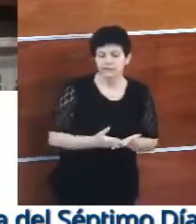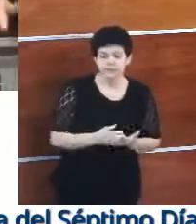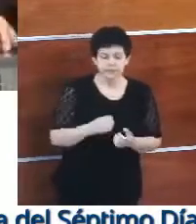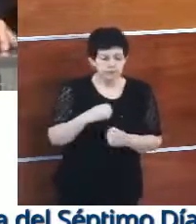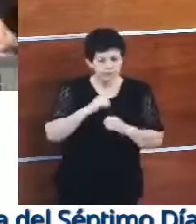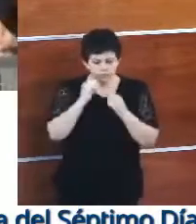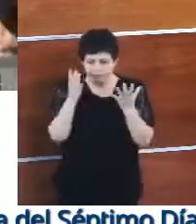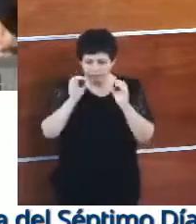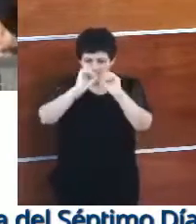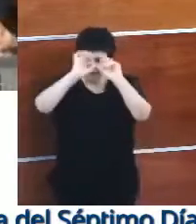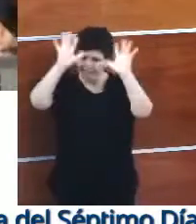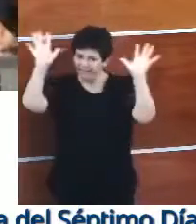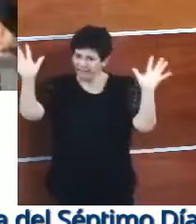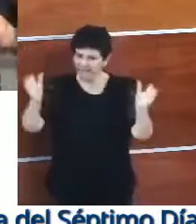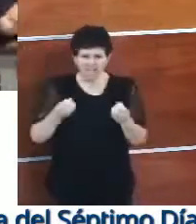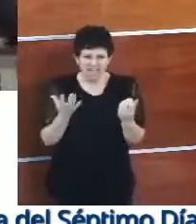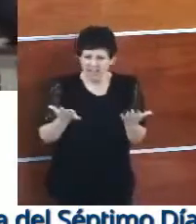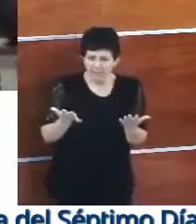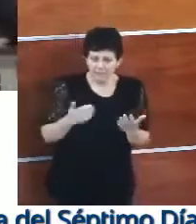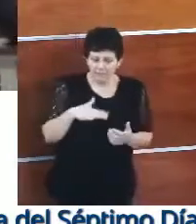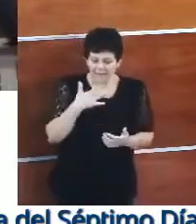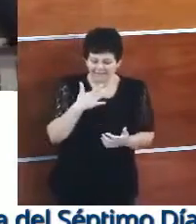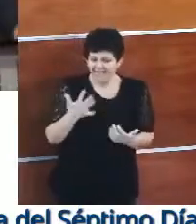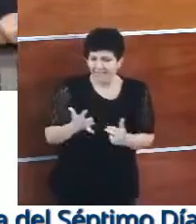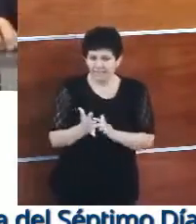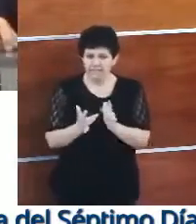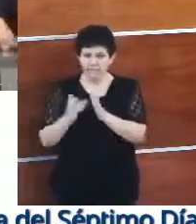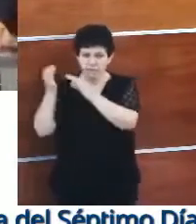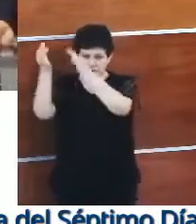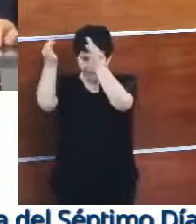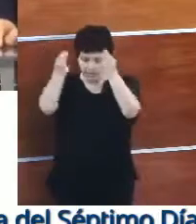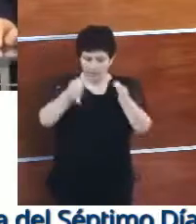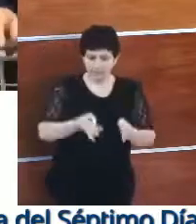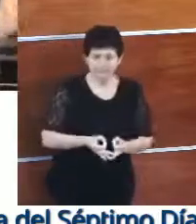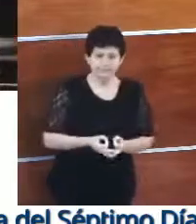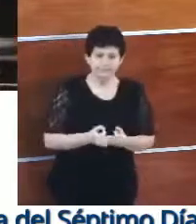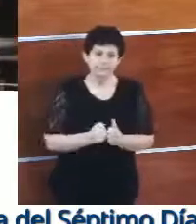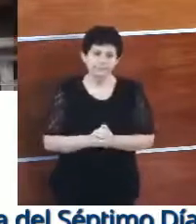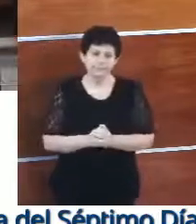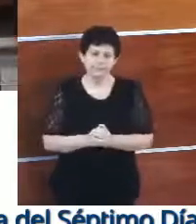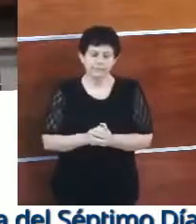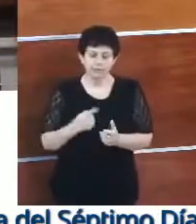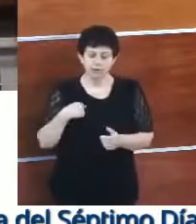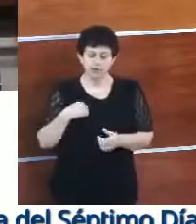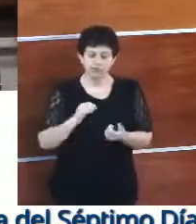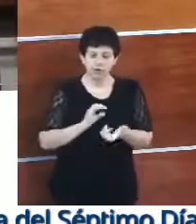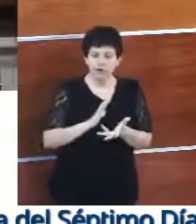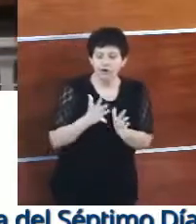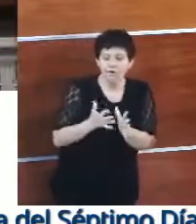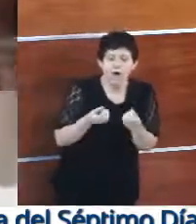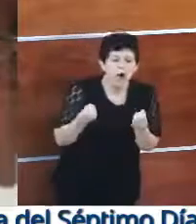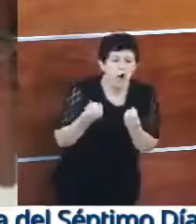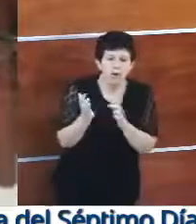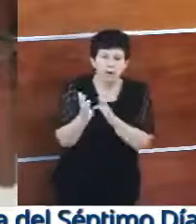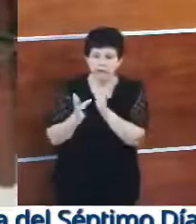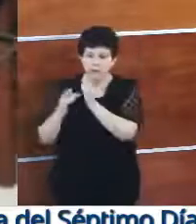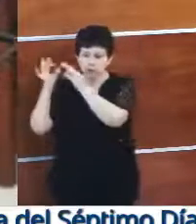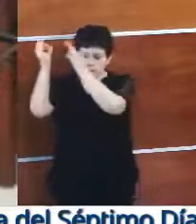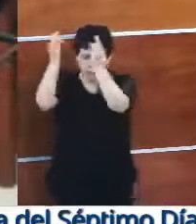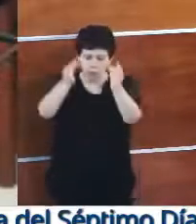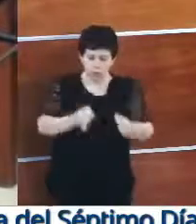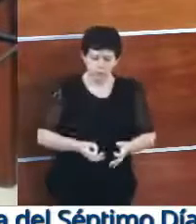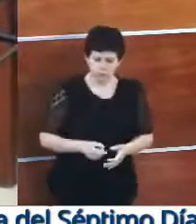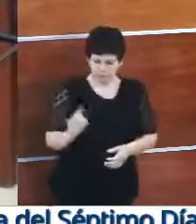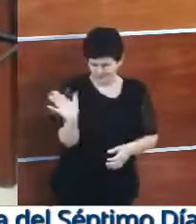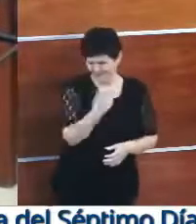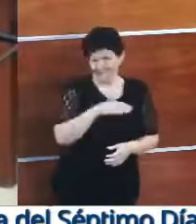en este concepto de la segunda venida de Jesús. En segundo lugar, quisiera ver la manera como va a venir Jesús. Todos sabemos, pero qué bueno